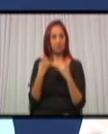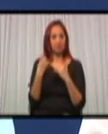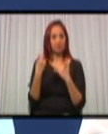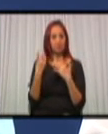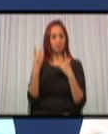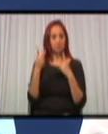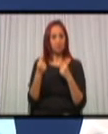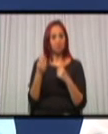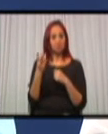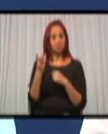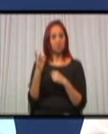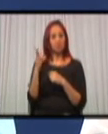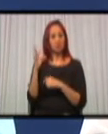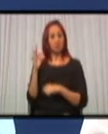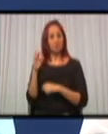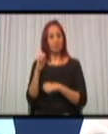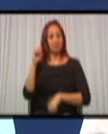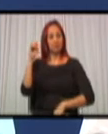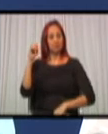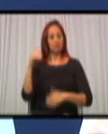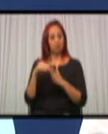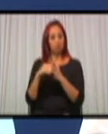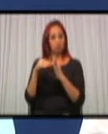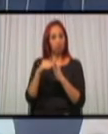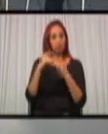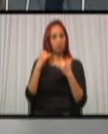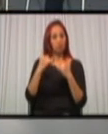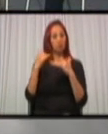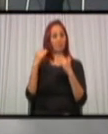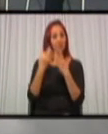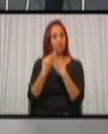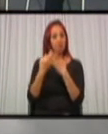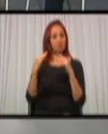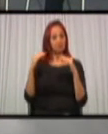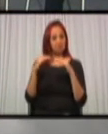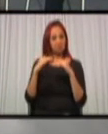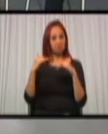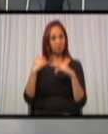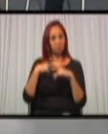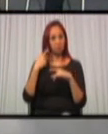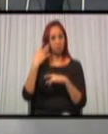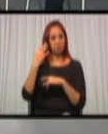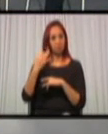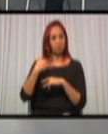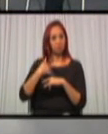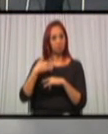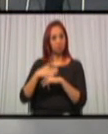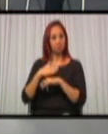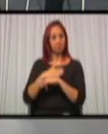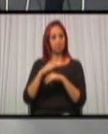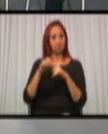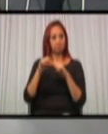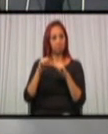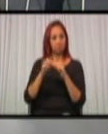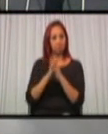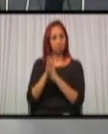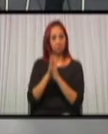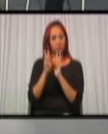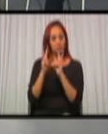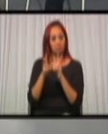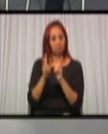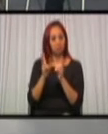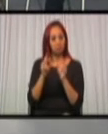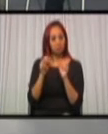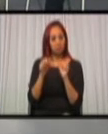79 millones, y hoy prácticamente tenemos las finanzas sanas. Nosotros consideramos que tenemos que seguir dándole al tema de